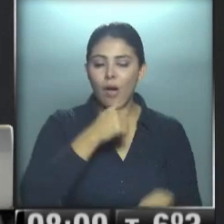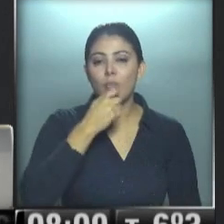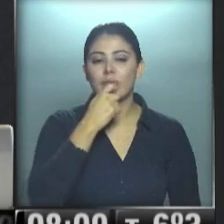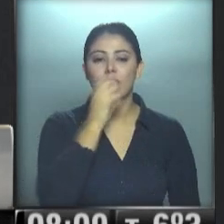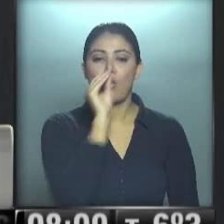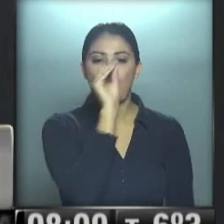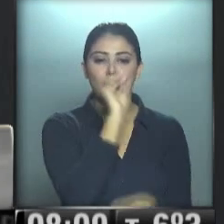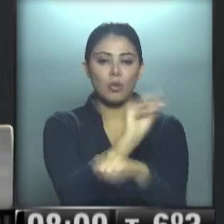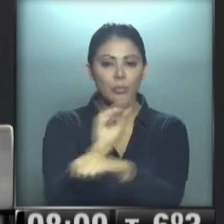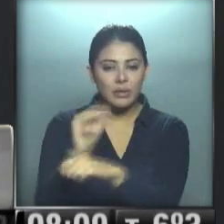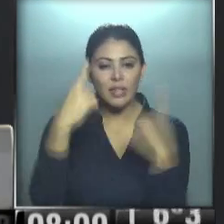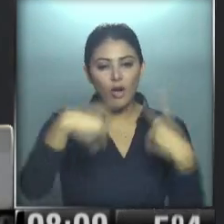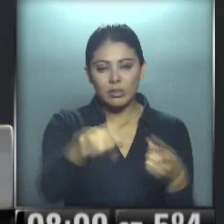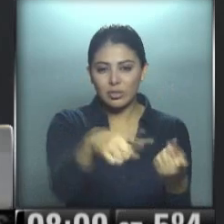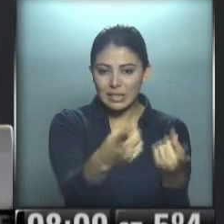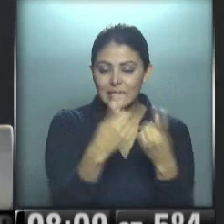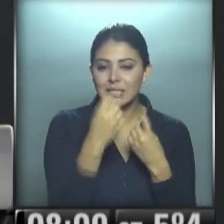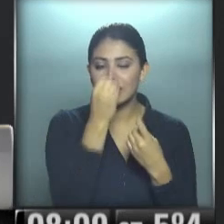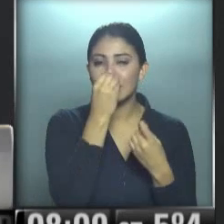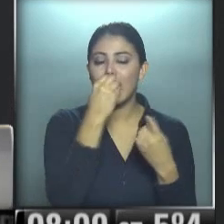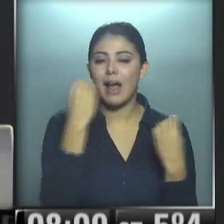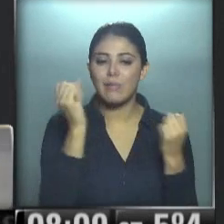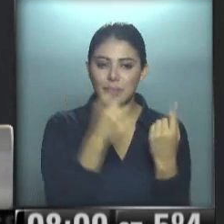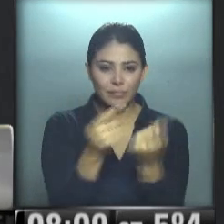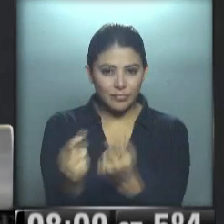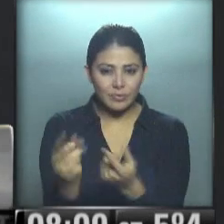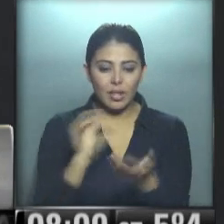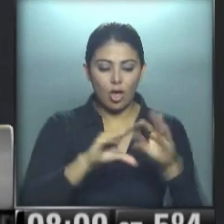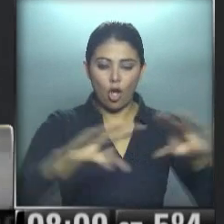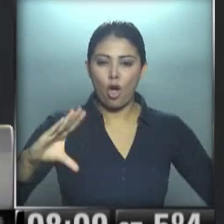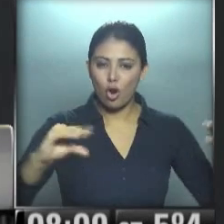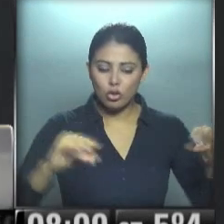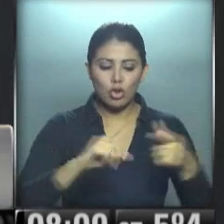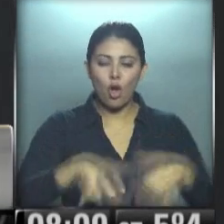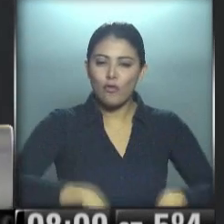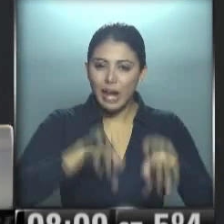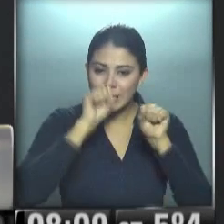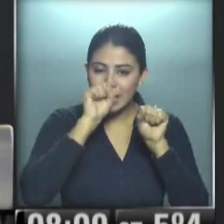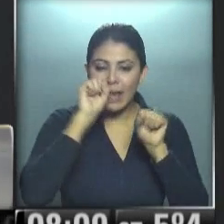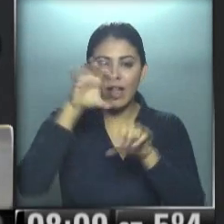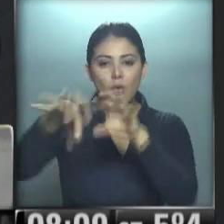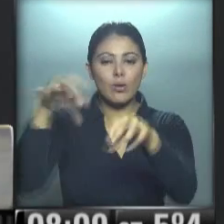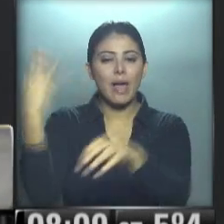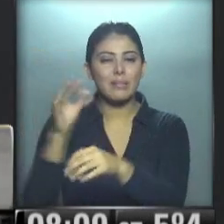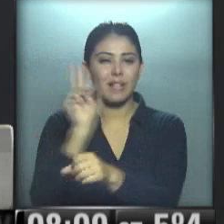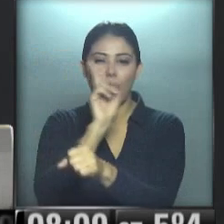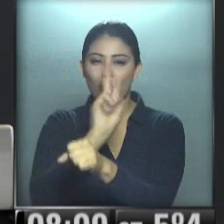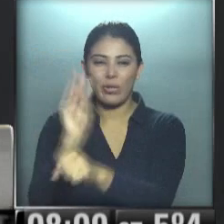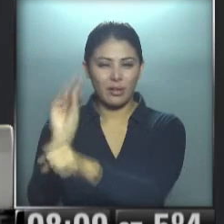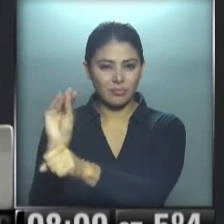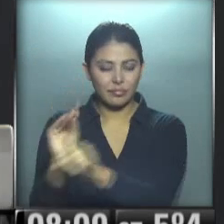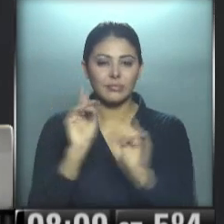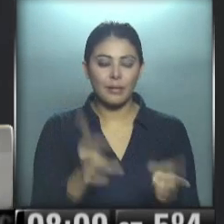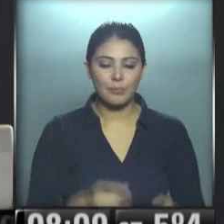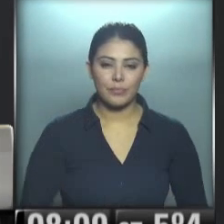de utensilios elementos de comida a su vez colchones frazadas centros de evacuación y a su vez obviamente no